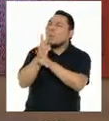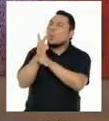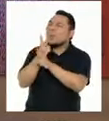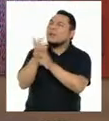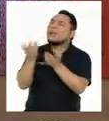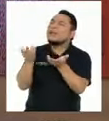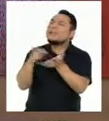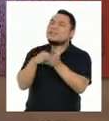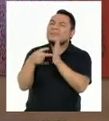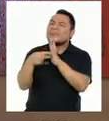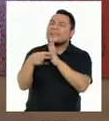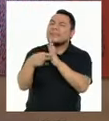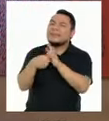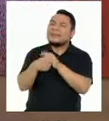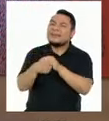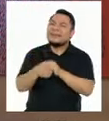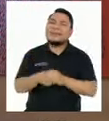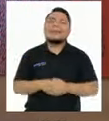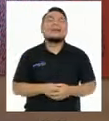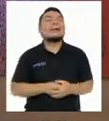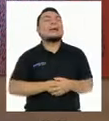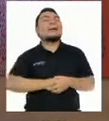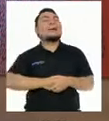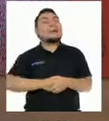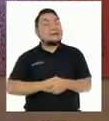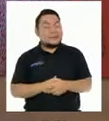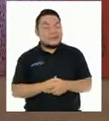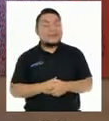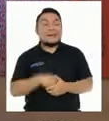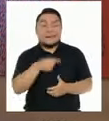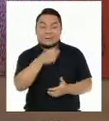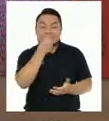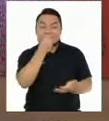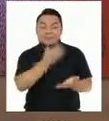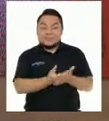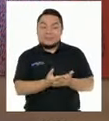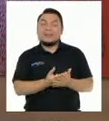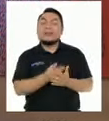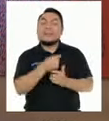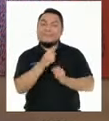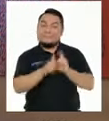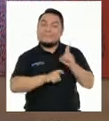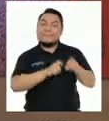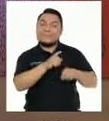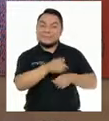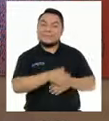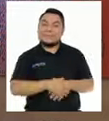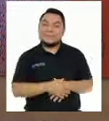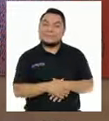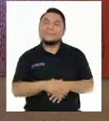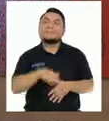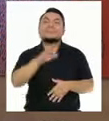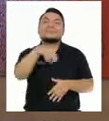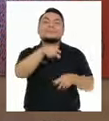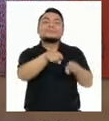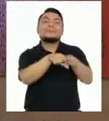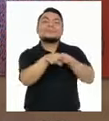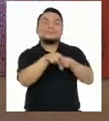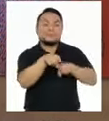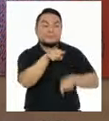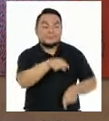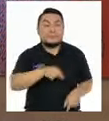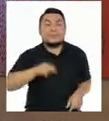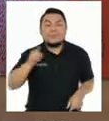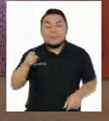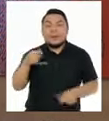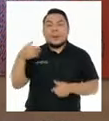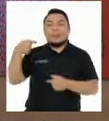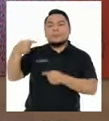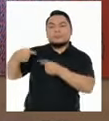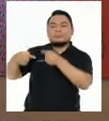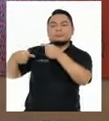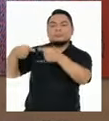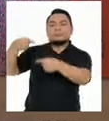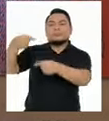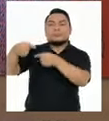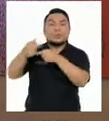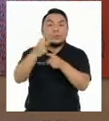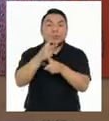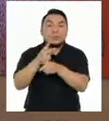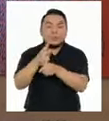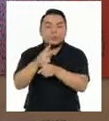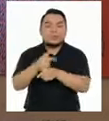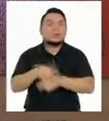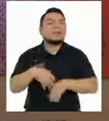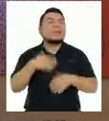Ajá. Esa es una buena pregunta. A ver, Calcetín. Rutinas de cuidado son las